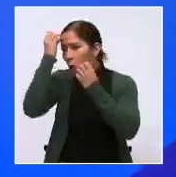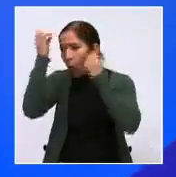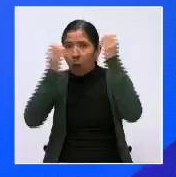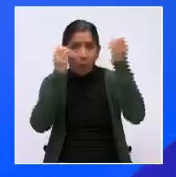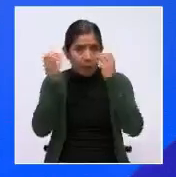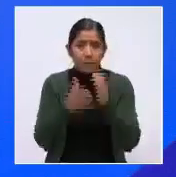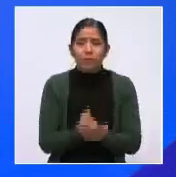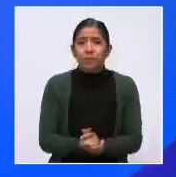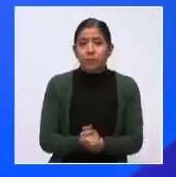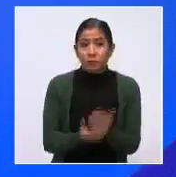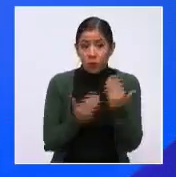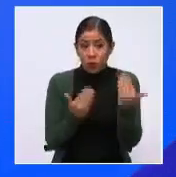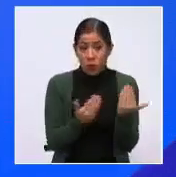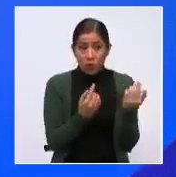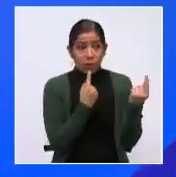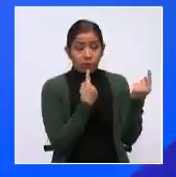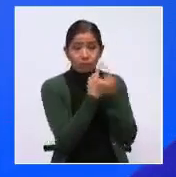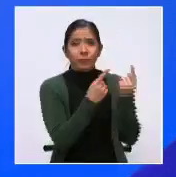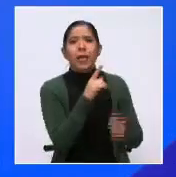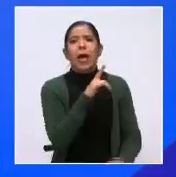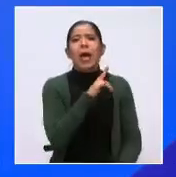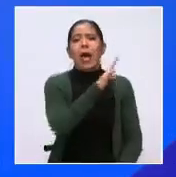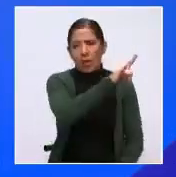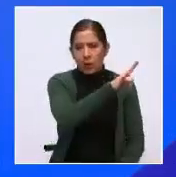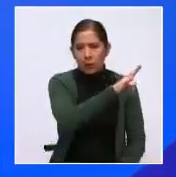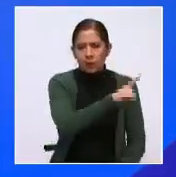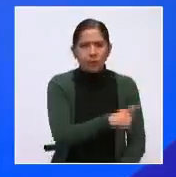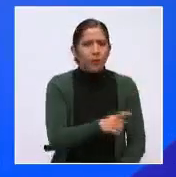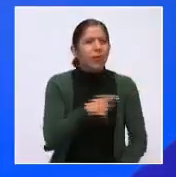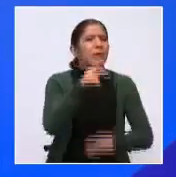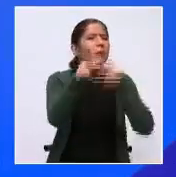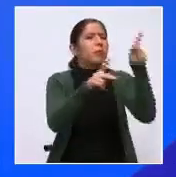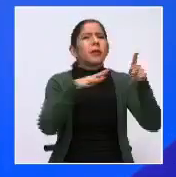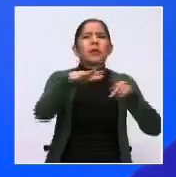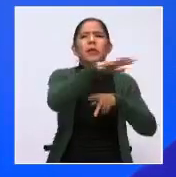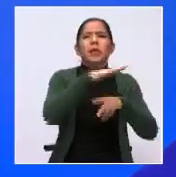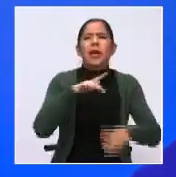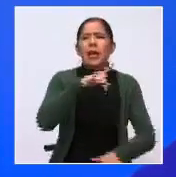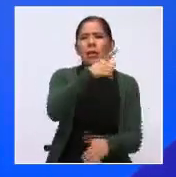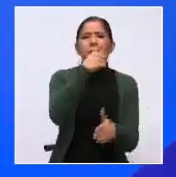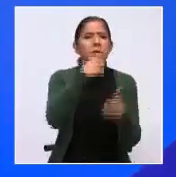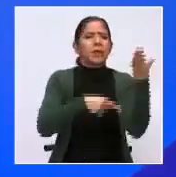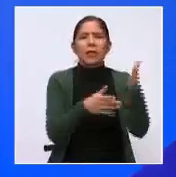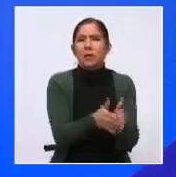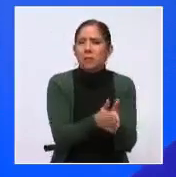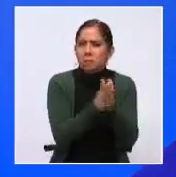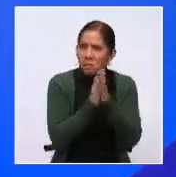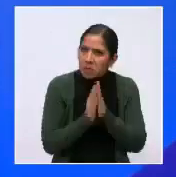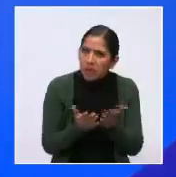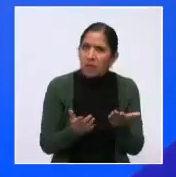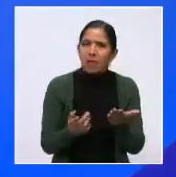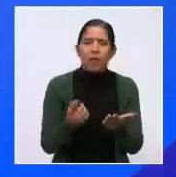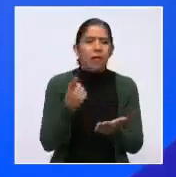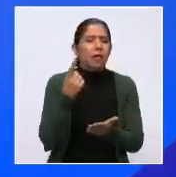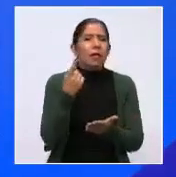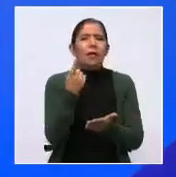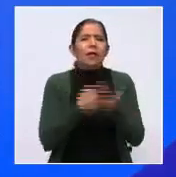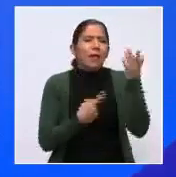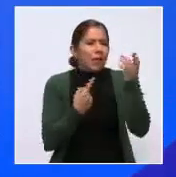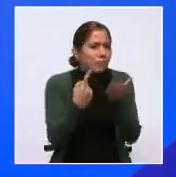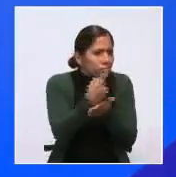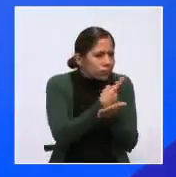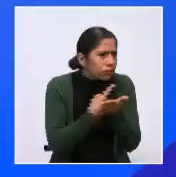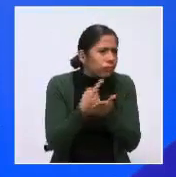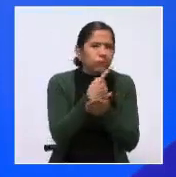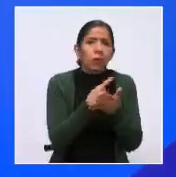país. Hoy vamos a hablar sobre el alto. ¿Qué es lo que pide la FEJUVE? ¿Cuáles han sido las discusiones? ¿Cuál es su evaluación de la gestión